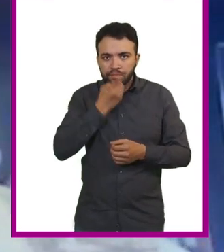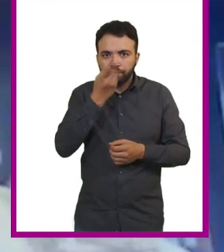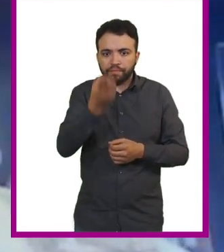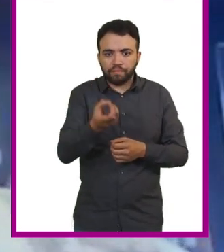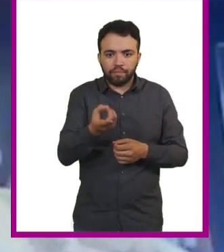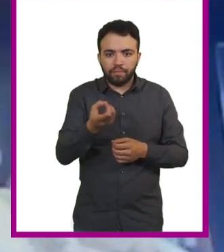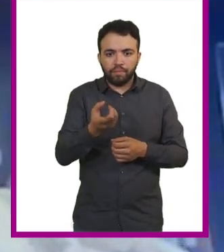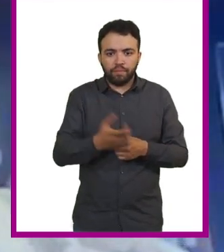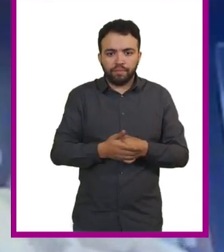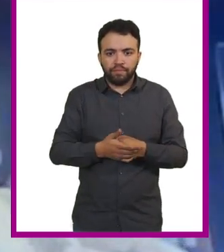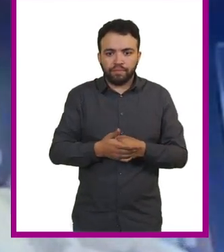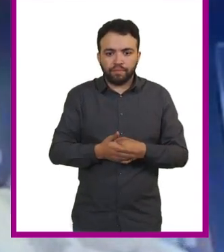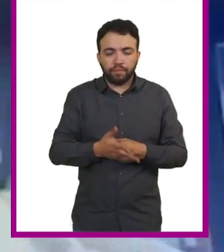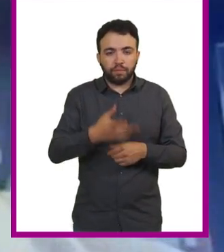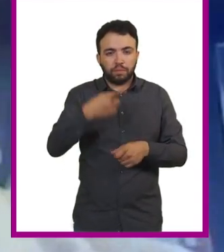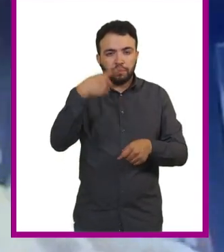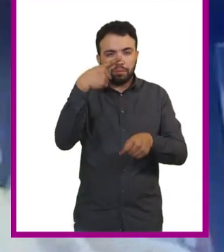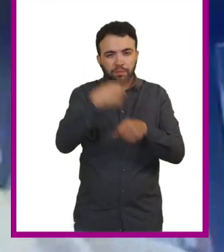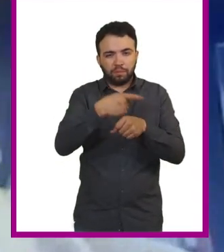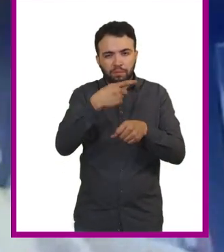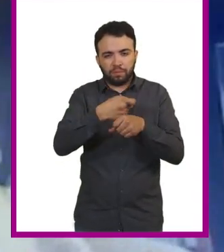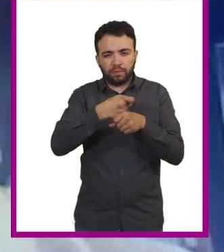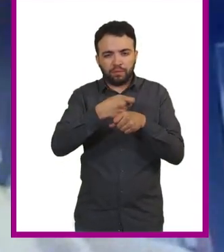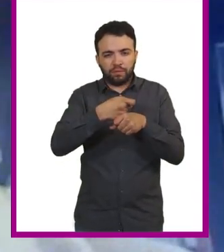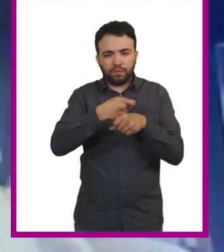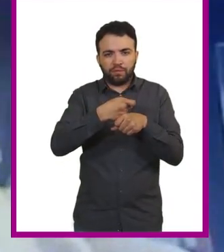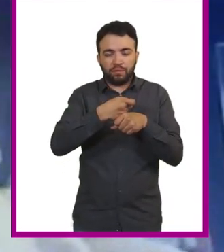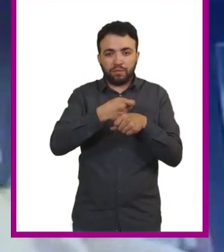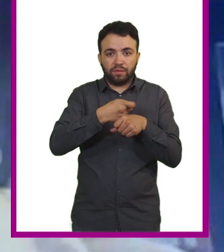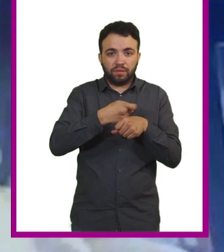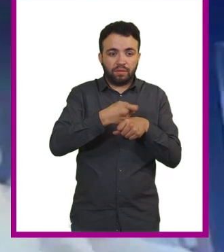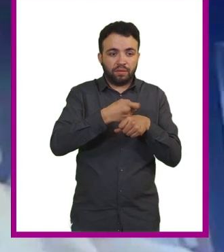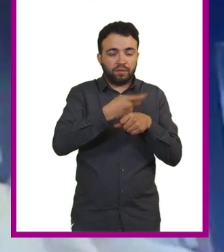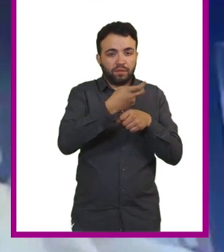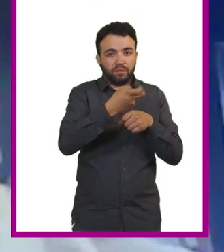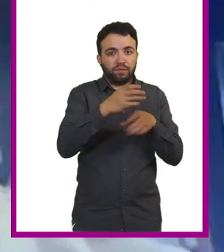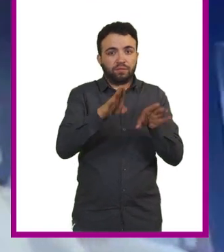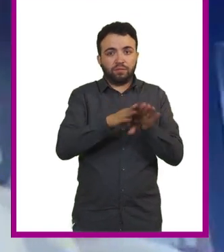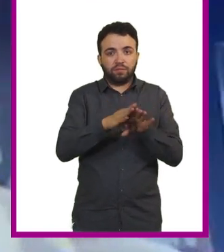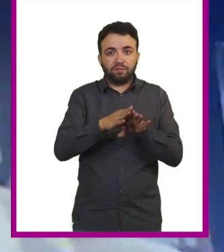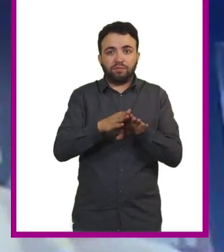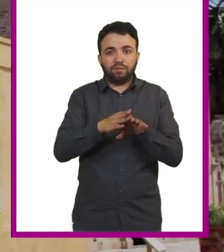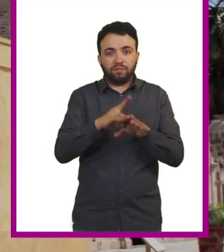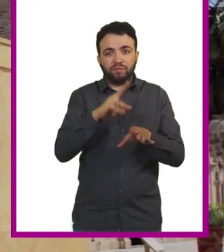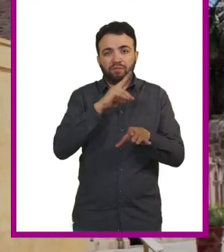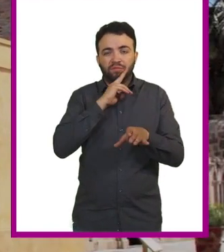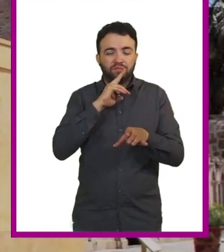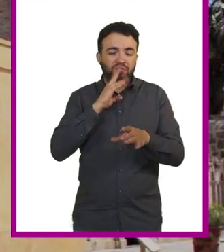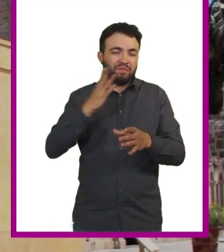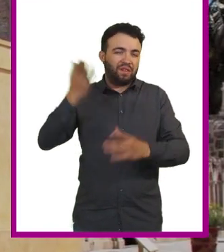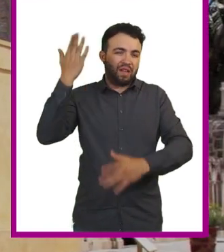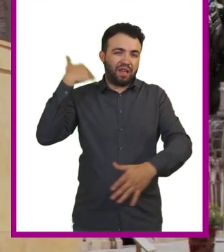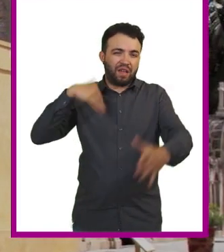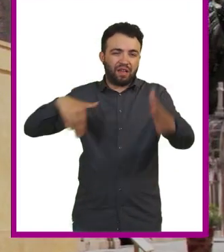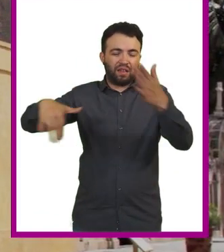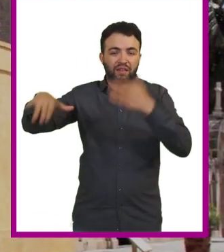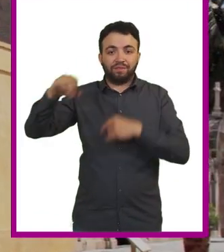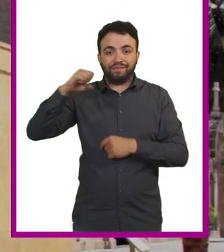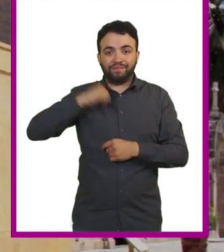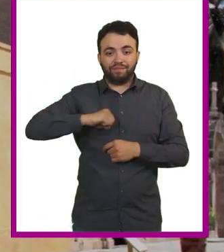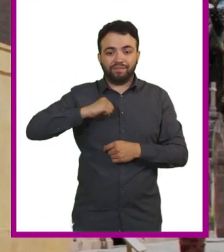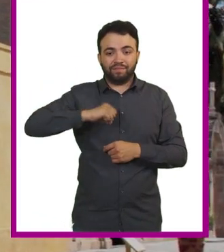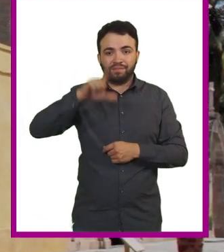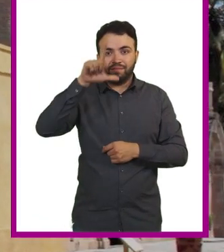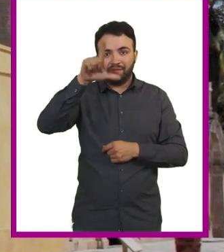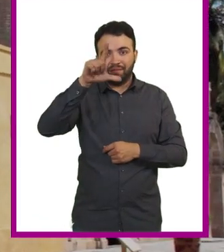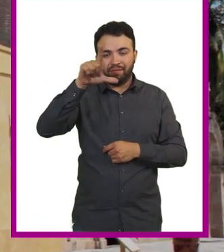la primera noticia que tenemos de estas pinturas se remonta a finales del siglo XVII, cuando los misioneros jesuitas llegaron